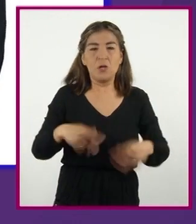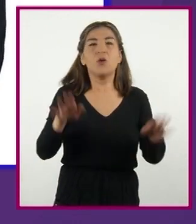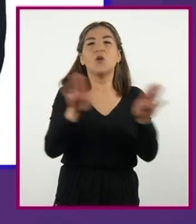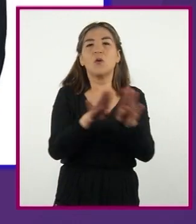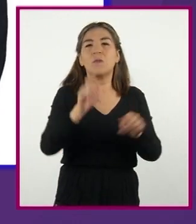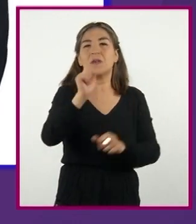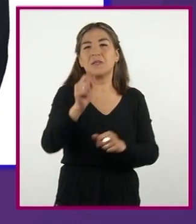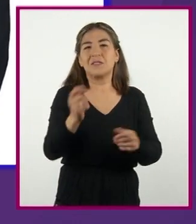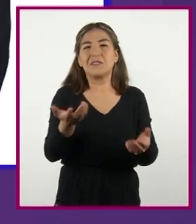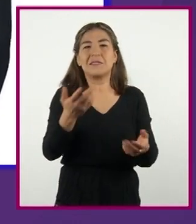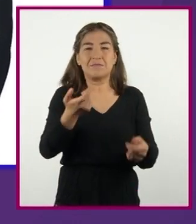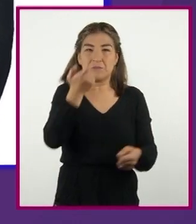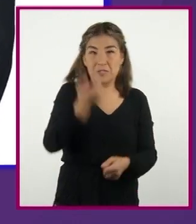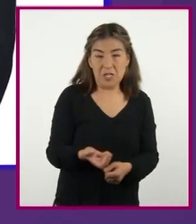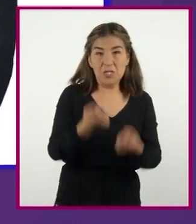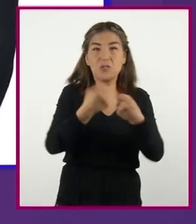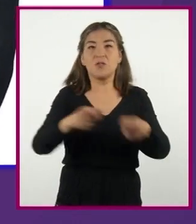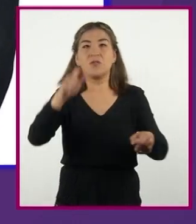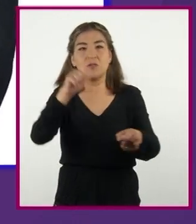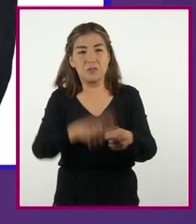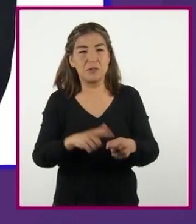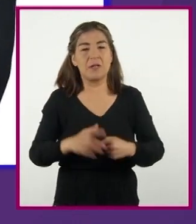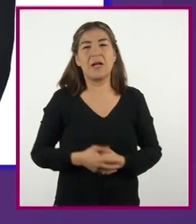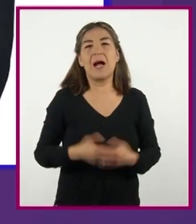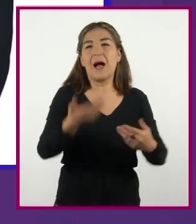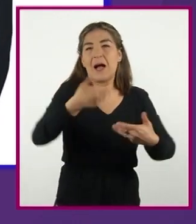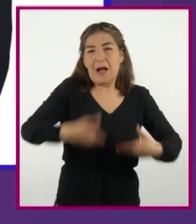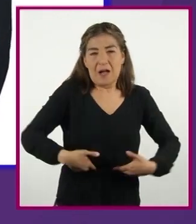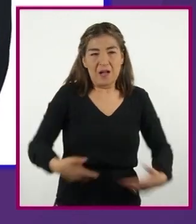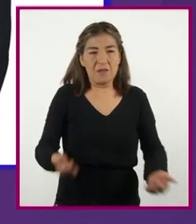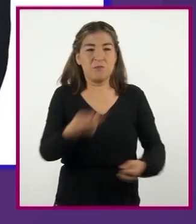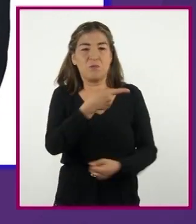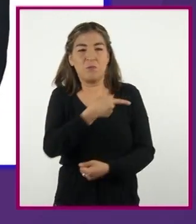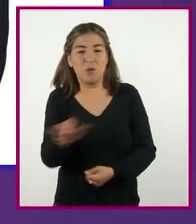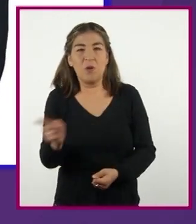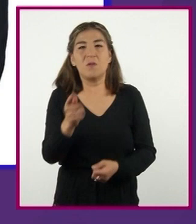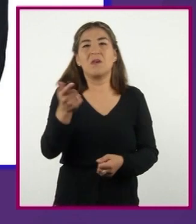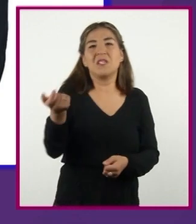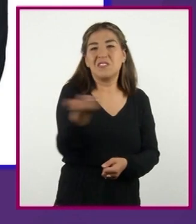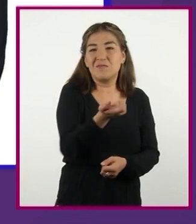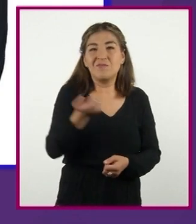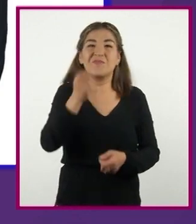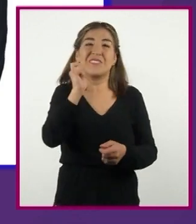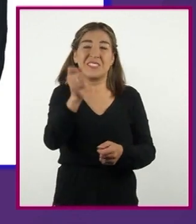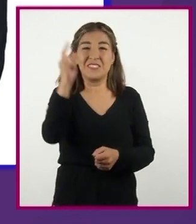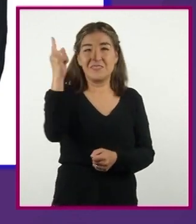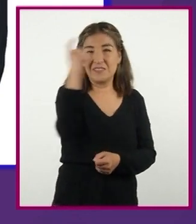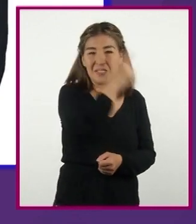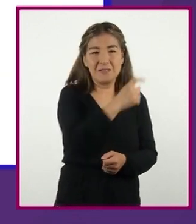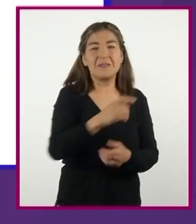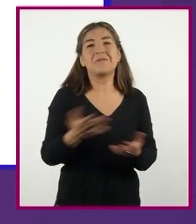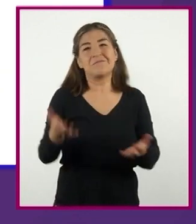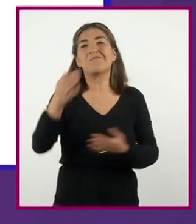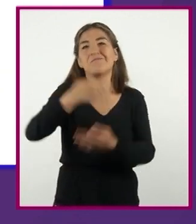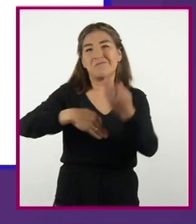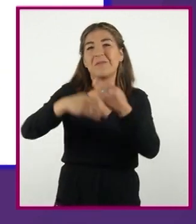retos socioeconómicos como el hambre, la pobreza y la miseria en que sobrevive media